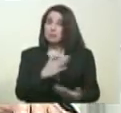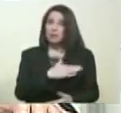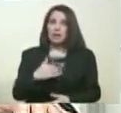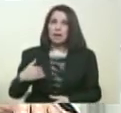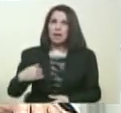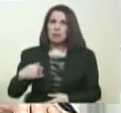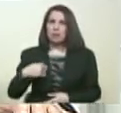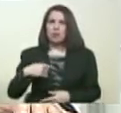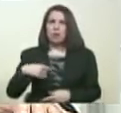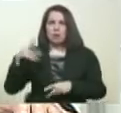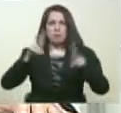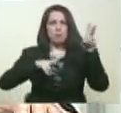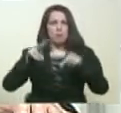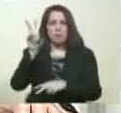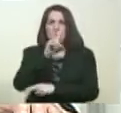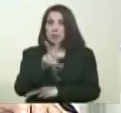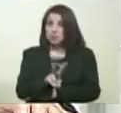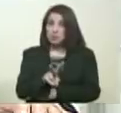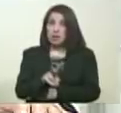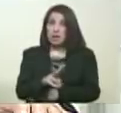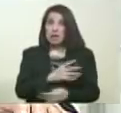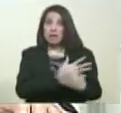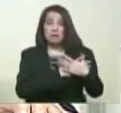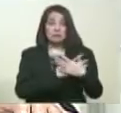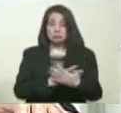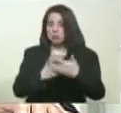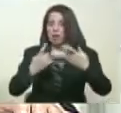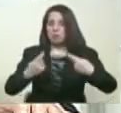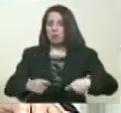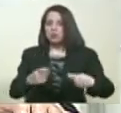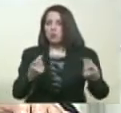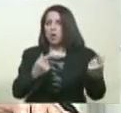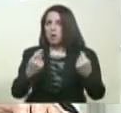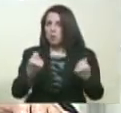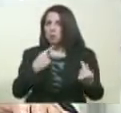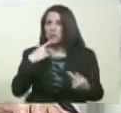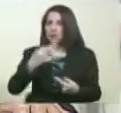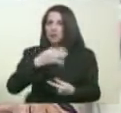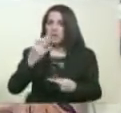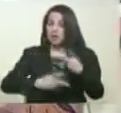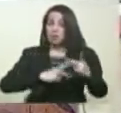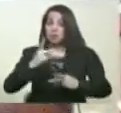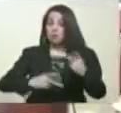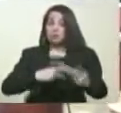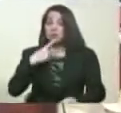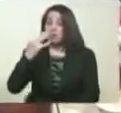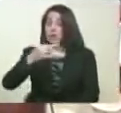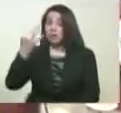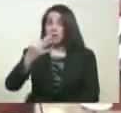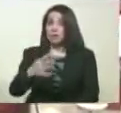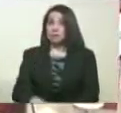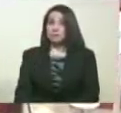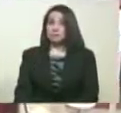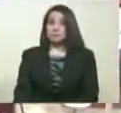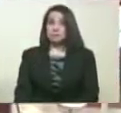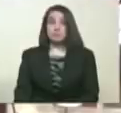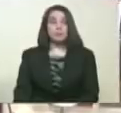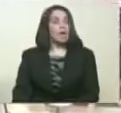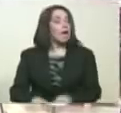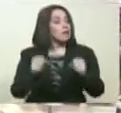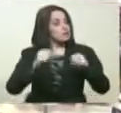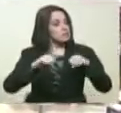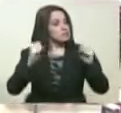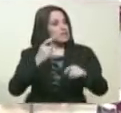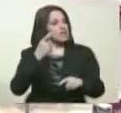Expo Venezuela esté dedicada a esa Venezuela que apuesta a una economía real, productiva, verdadera. Así que, presidente, así debe ser, vamos a